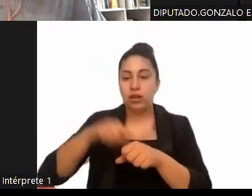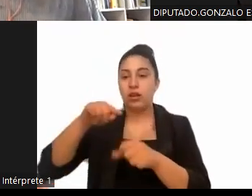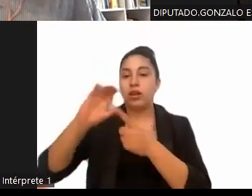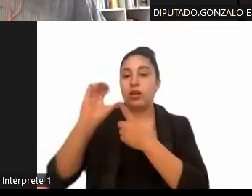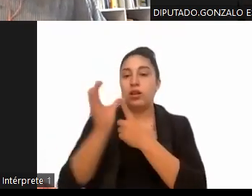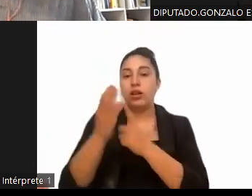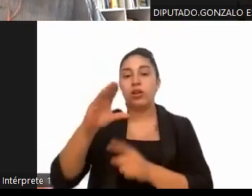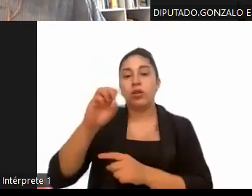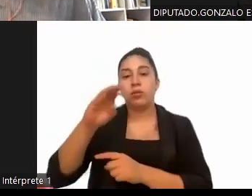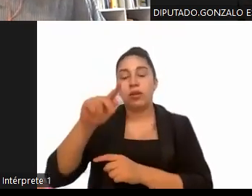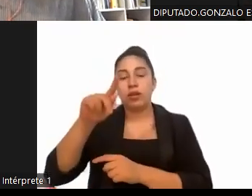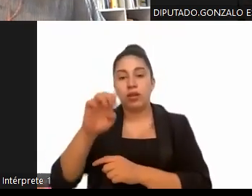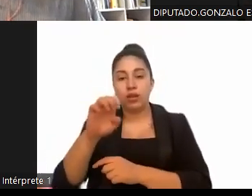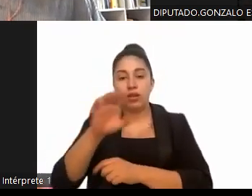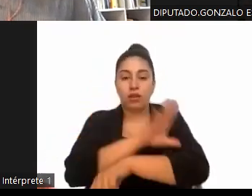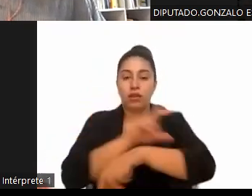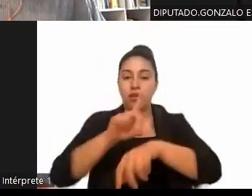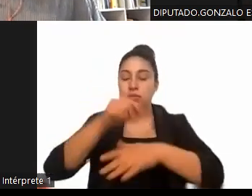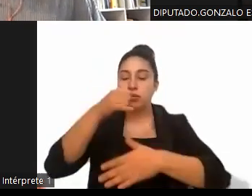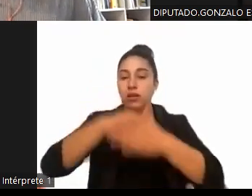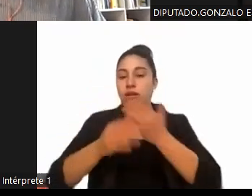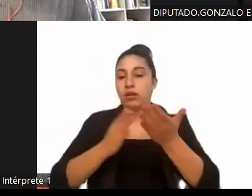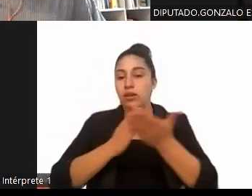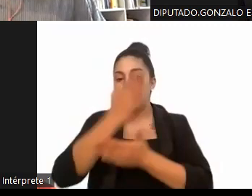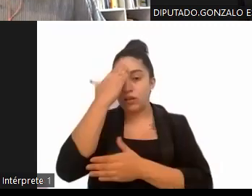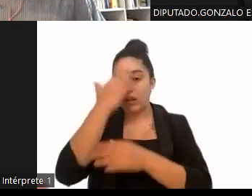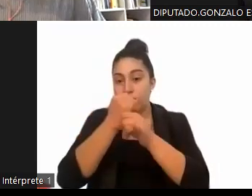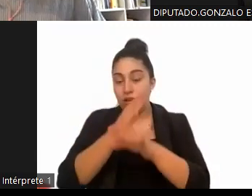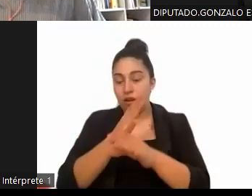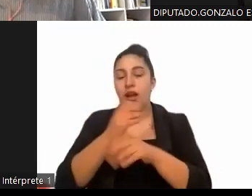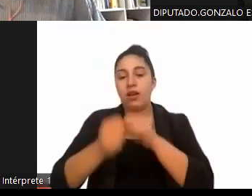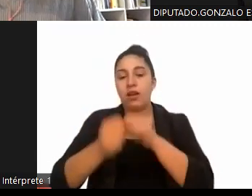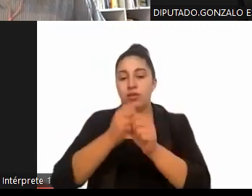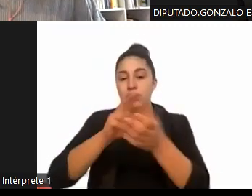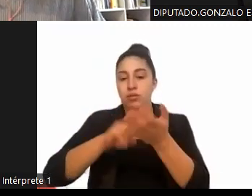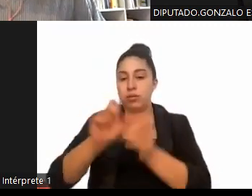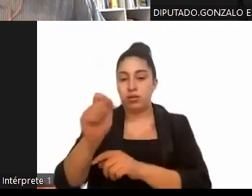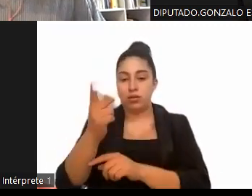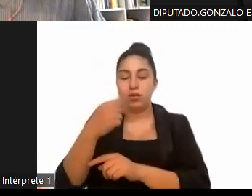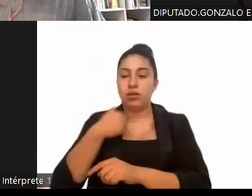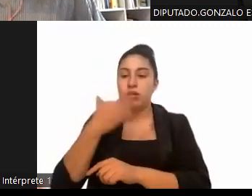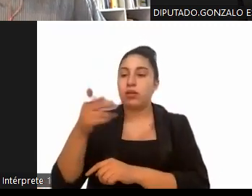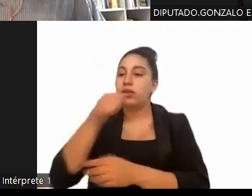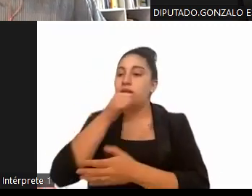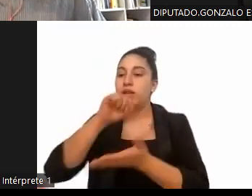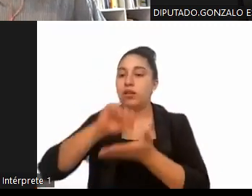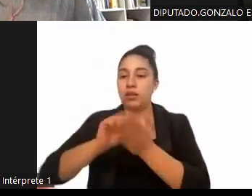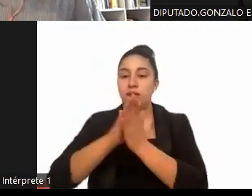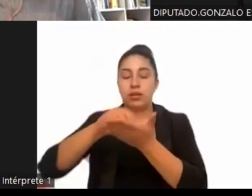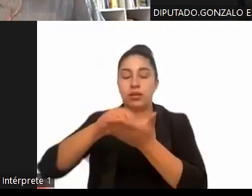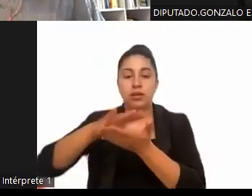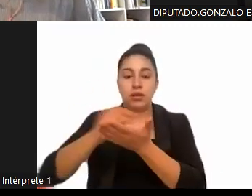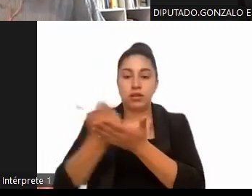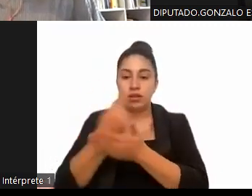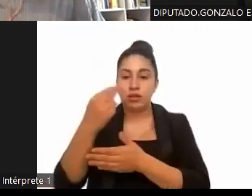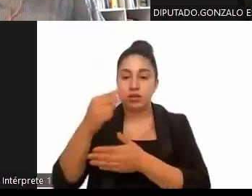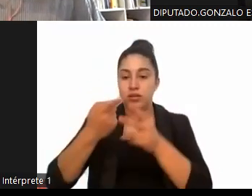año 2022. Le solicito al secretario proceda a tomar la asistencia.